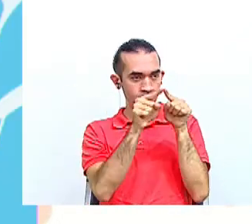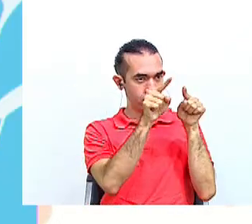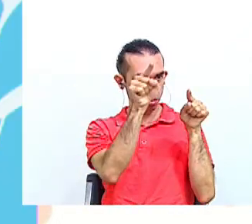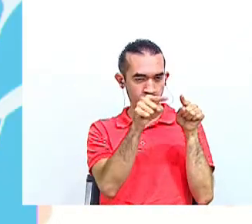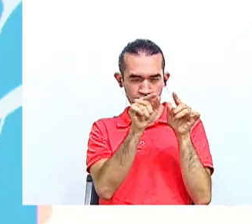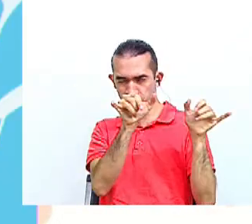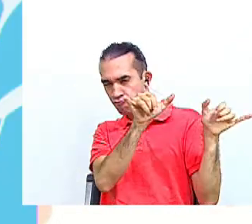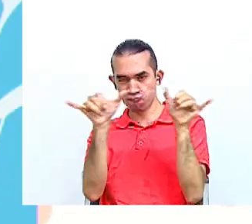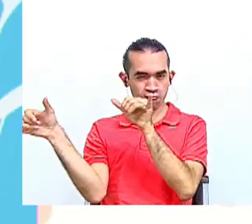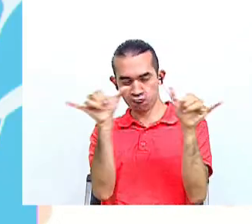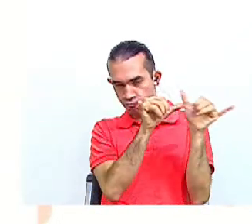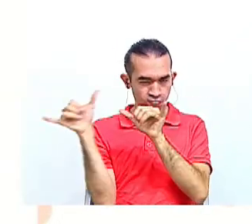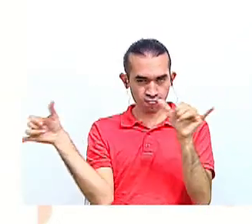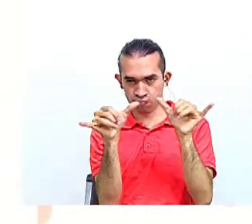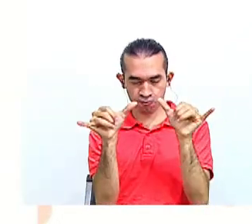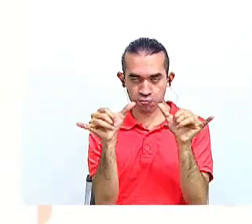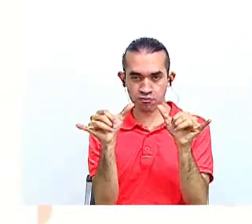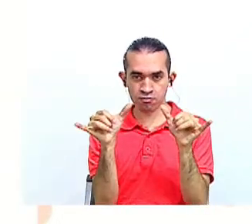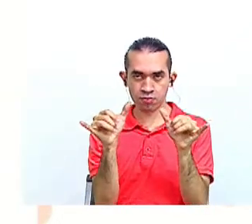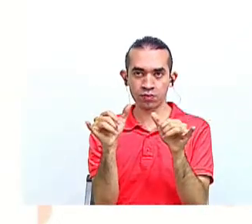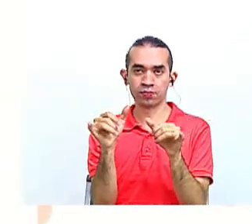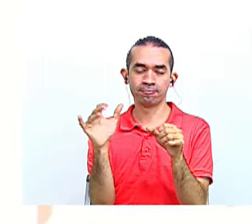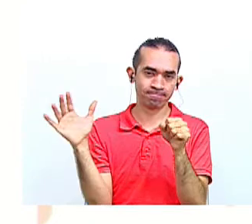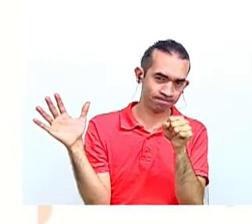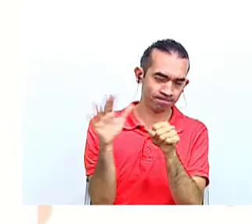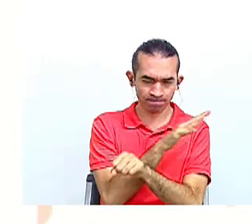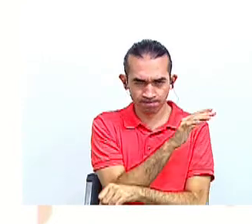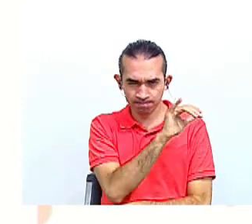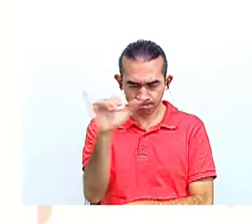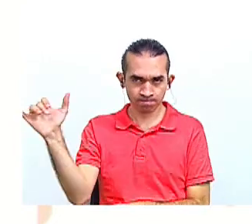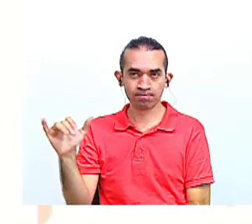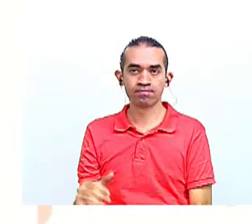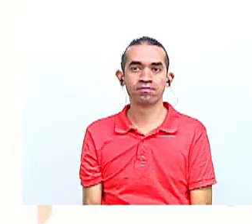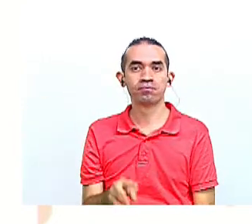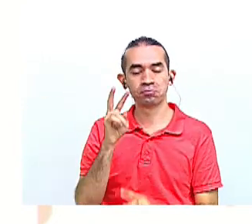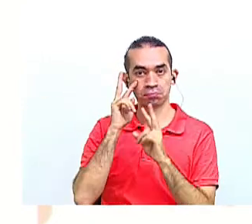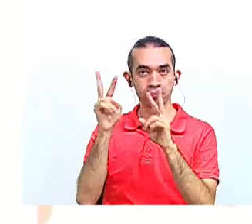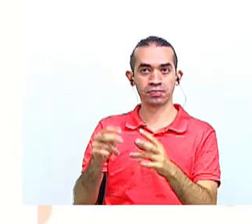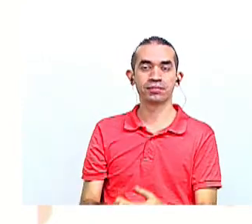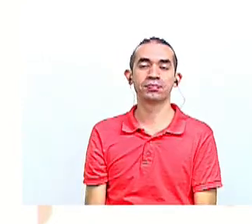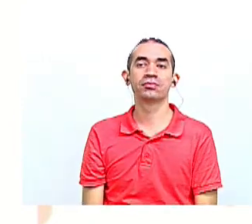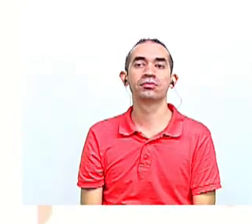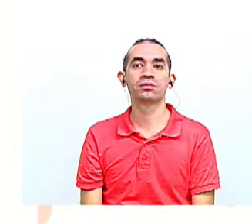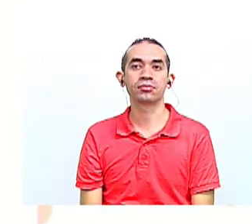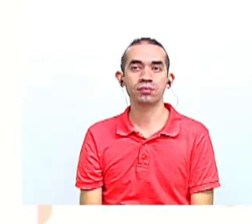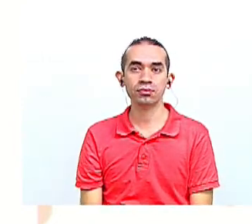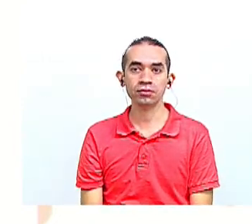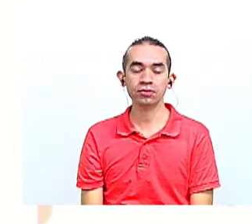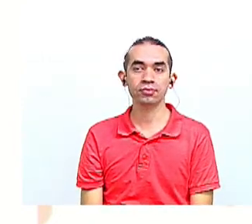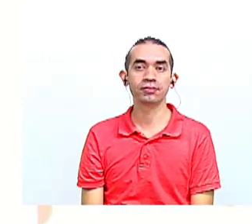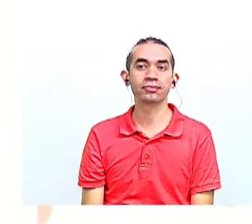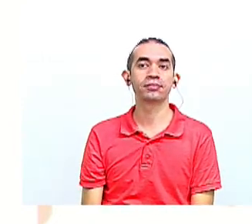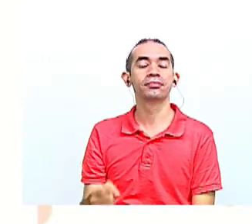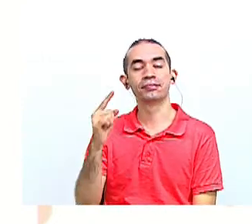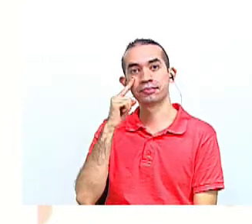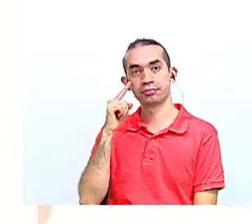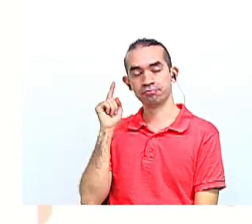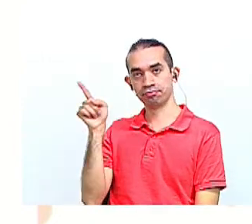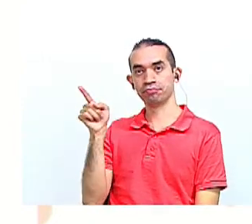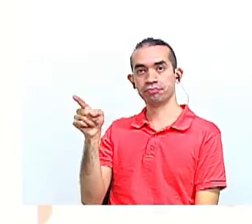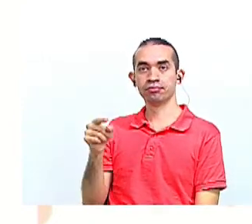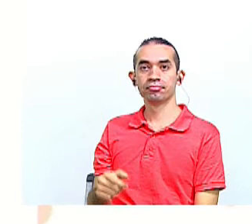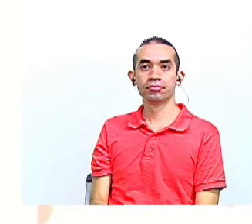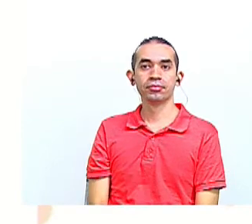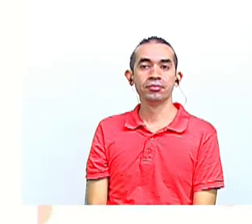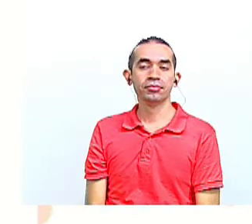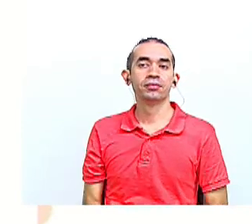sea, 2 triángulos que sean completamente iguales. Observemos. En la figura